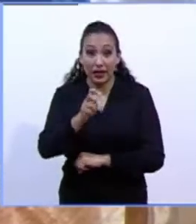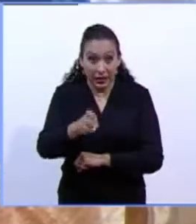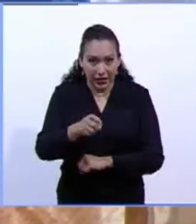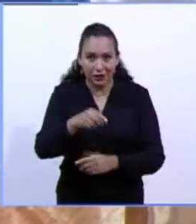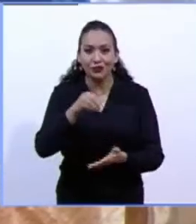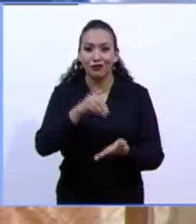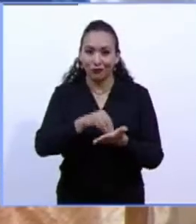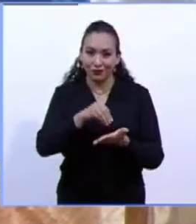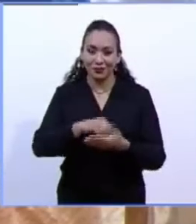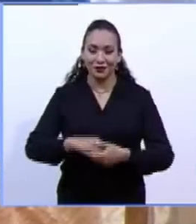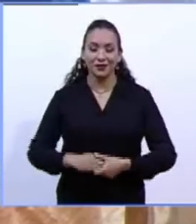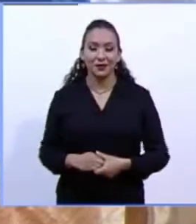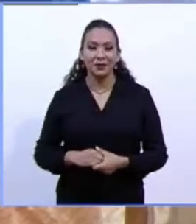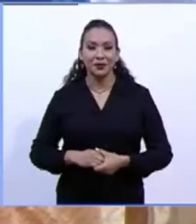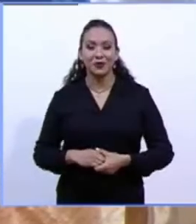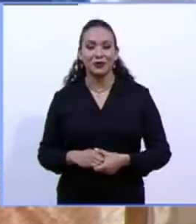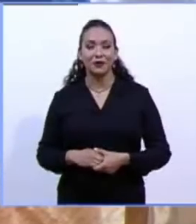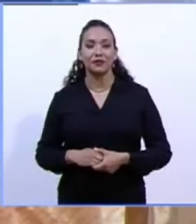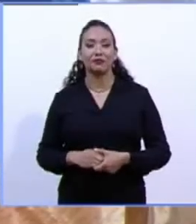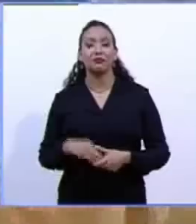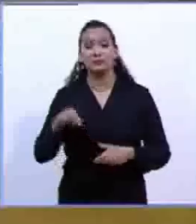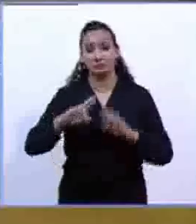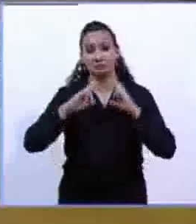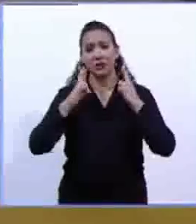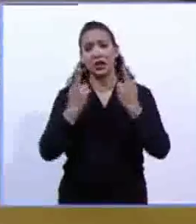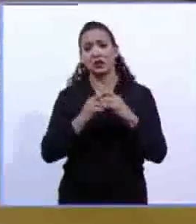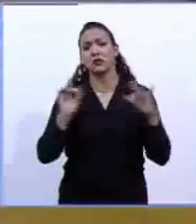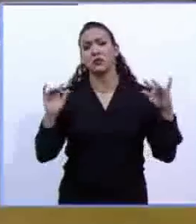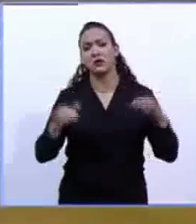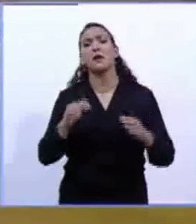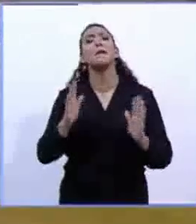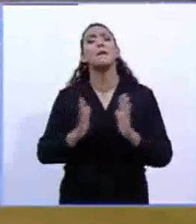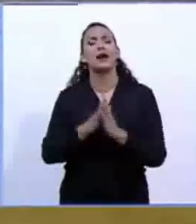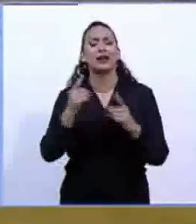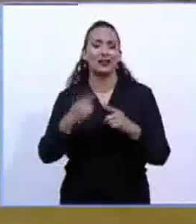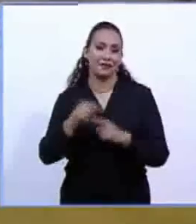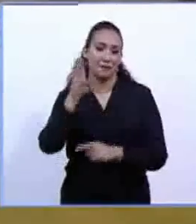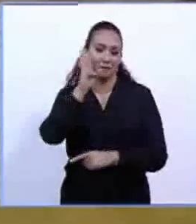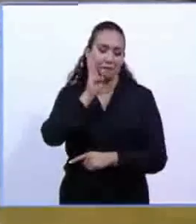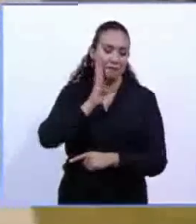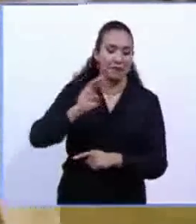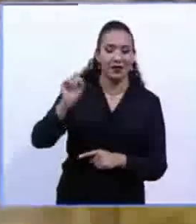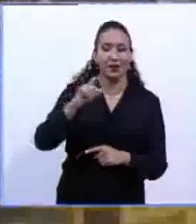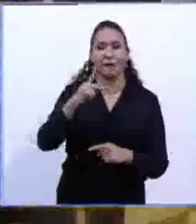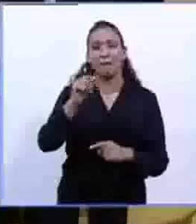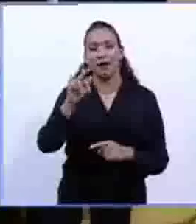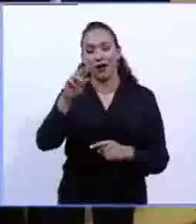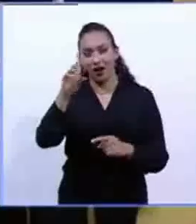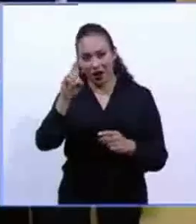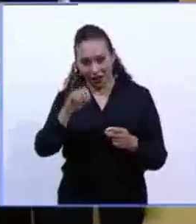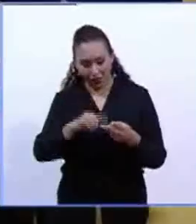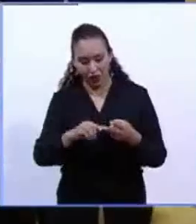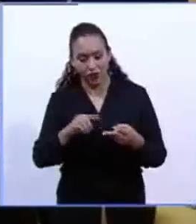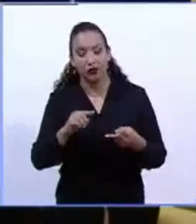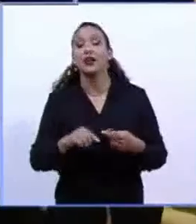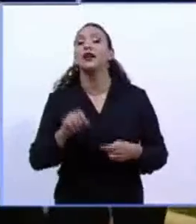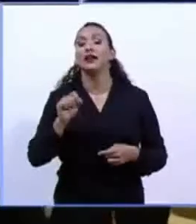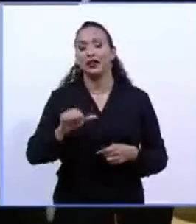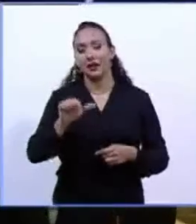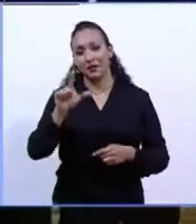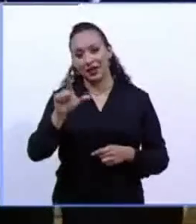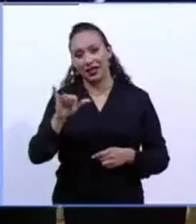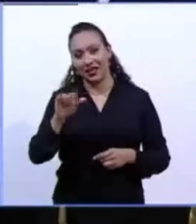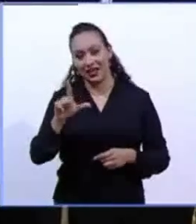día. En esta reunión preparatoria participan el ministro Jorge Mario Pardo Rebolledo y la consejera de la Judicatura Federal,